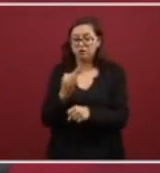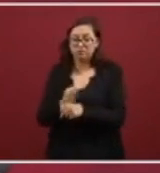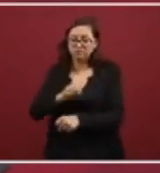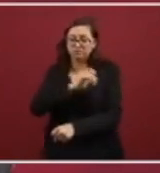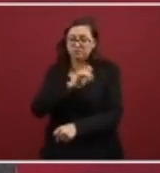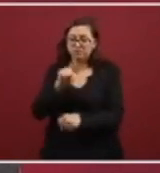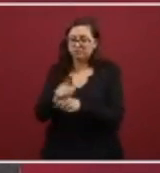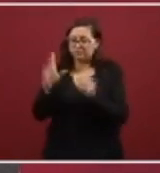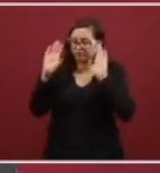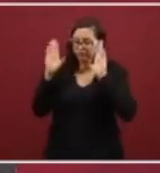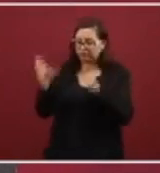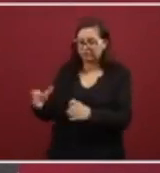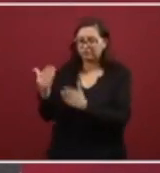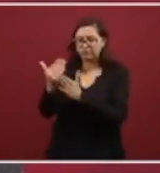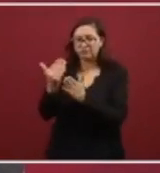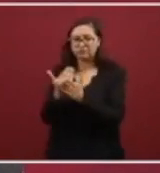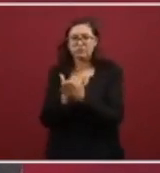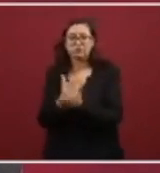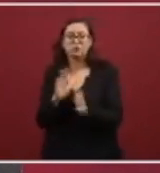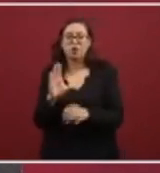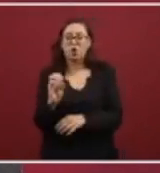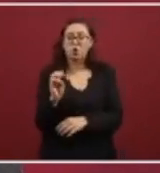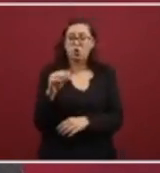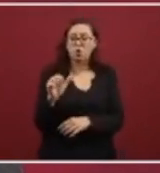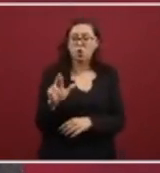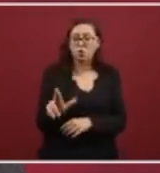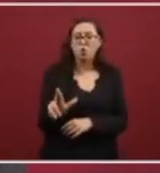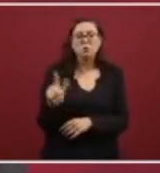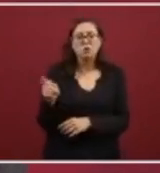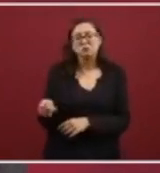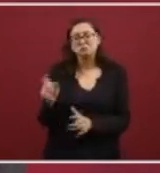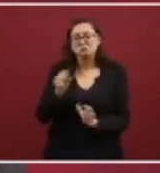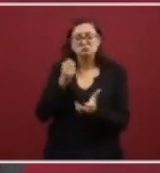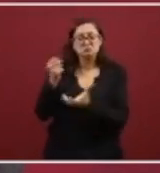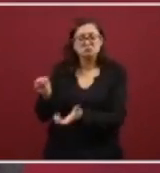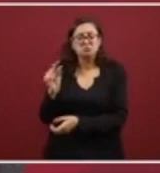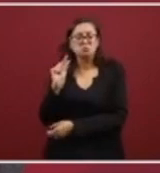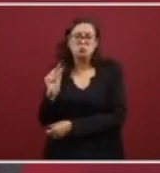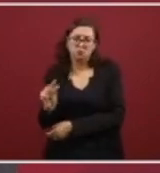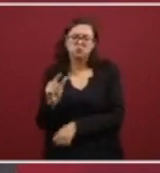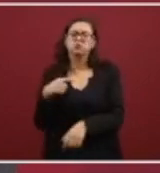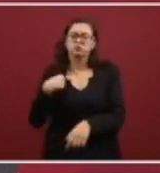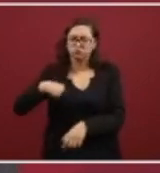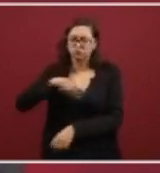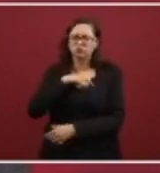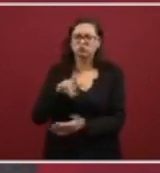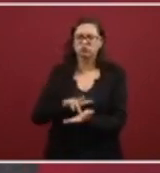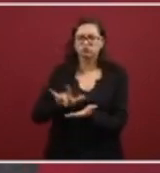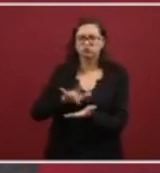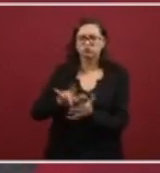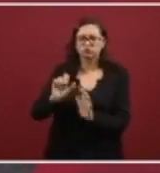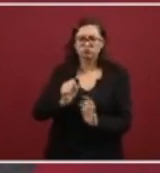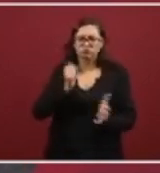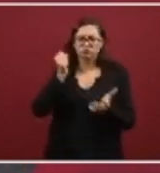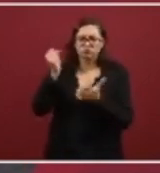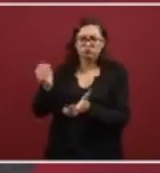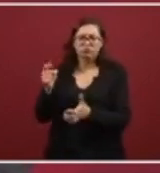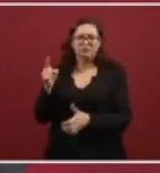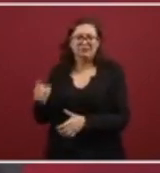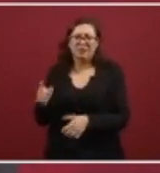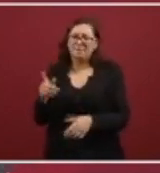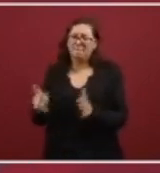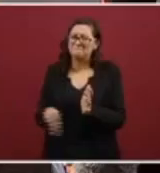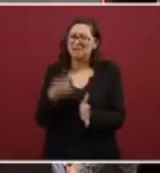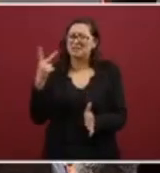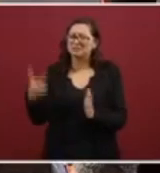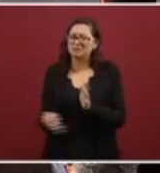Comar tiene un presupuesto muy, muy pequeñito, la vamos a respaldar. Comar tiene un incremento de solicitudes de refugio importantes